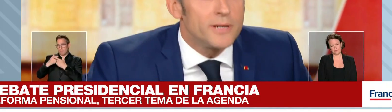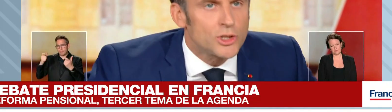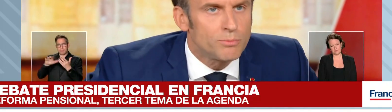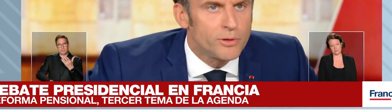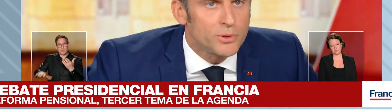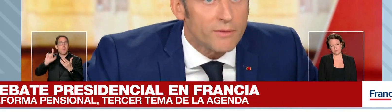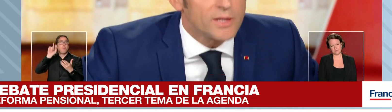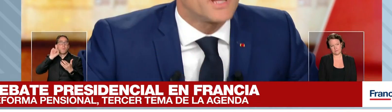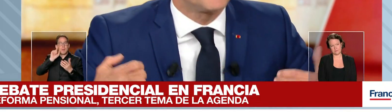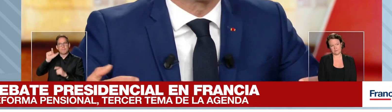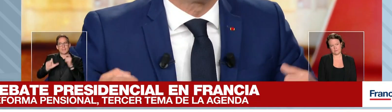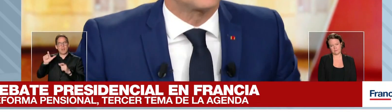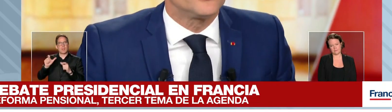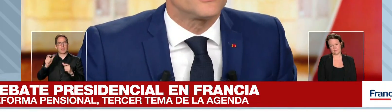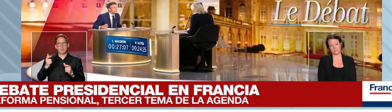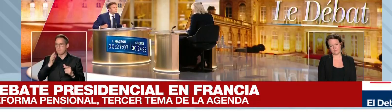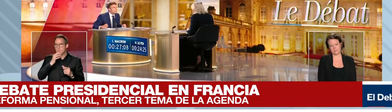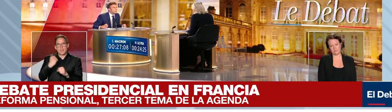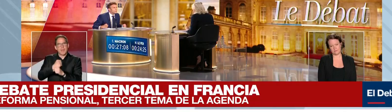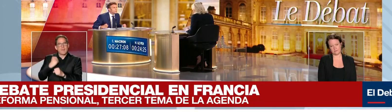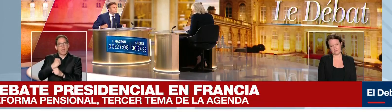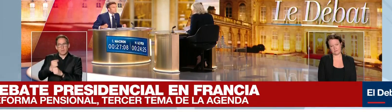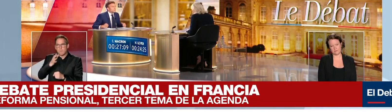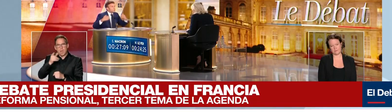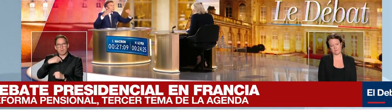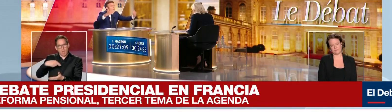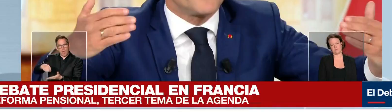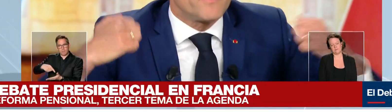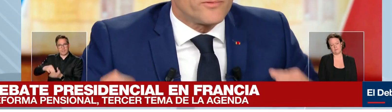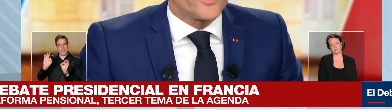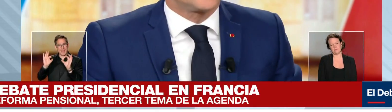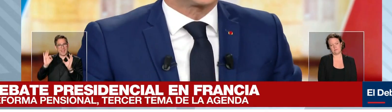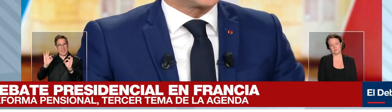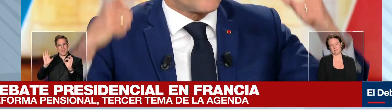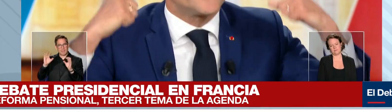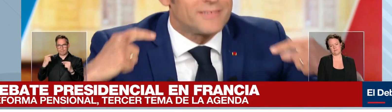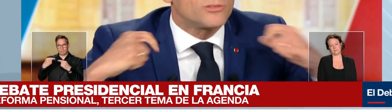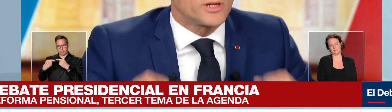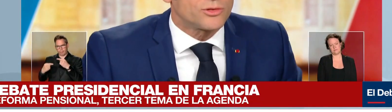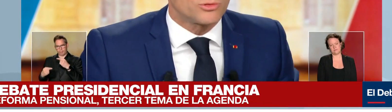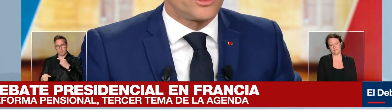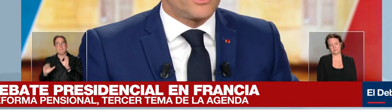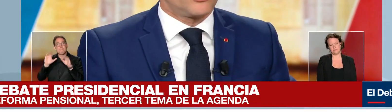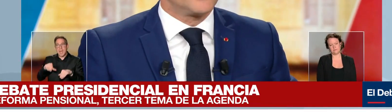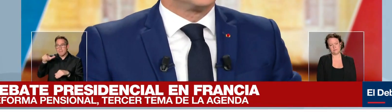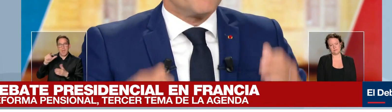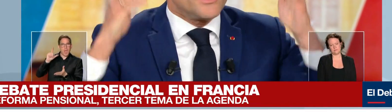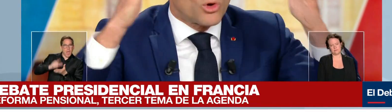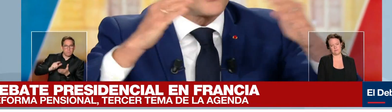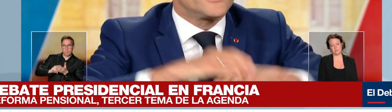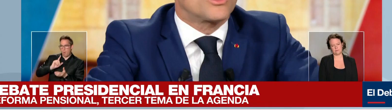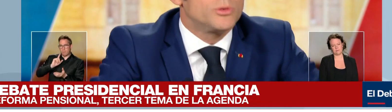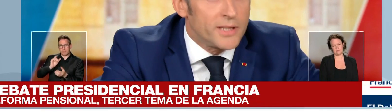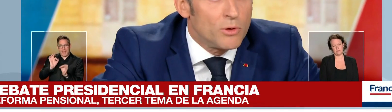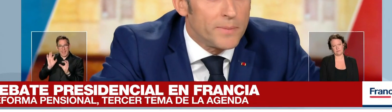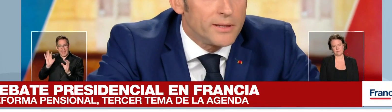seguridad social, porque como la gente ya no podía trabajar, no pudimos retomar sus cotizaciones, porque hicimos incluso exoneraciones